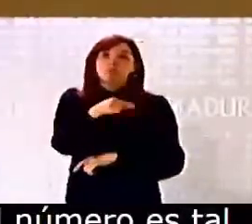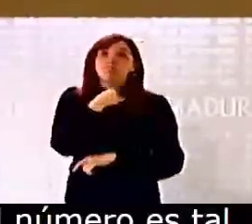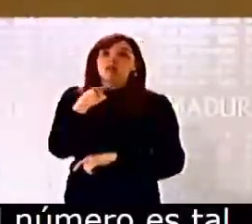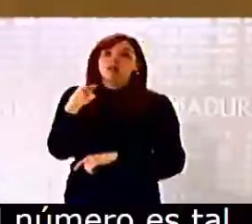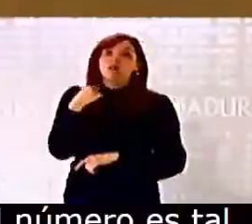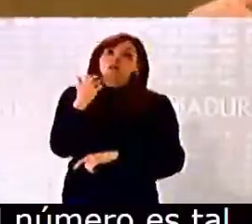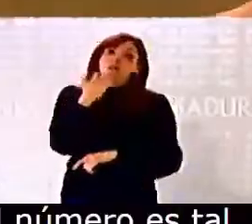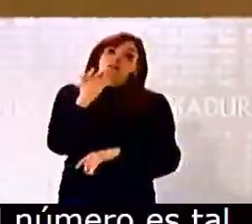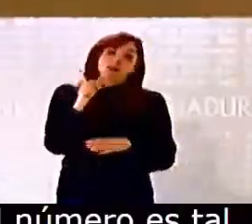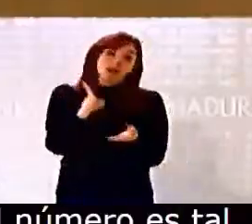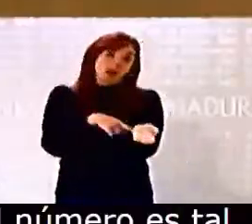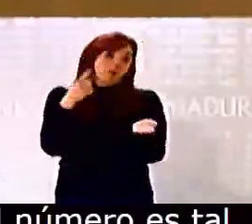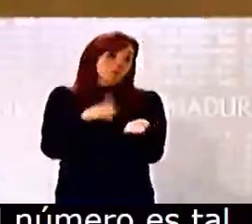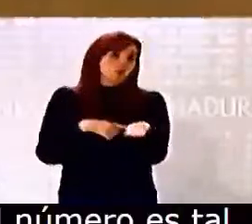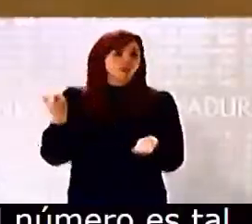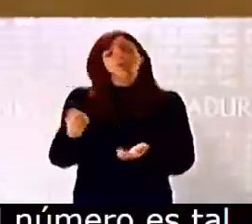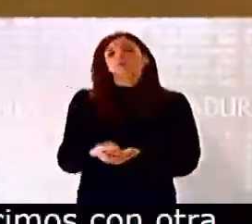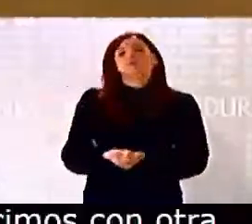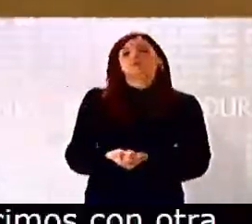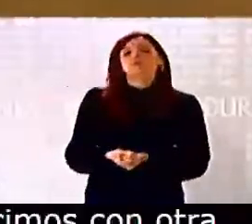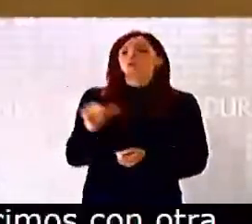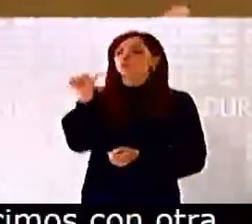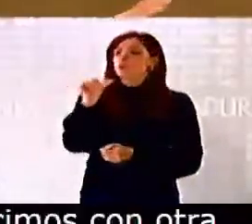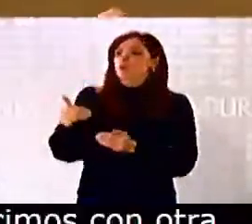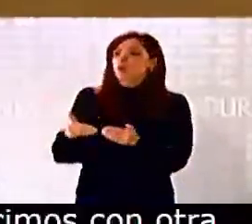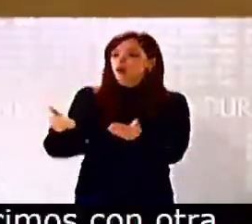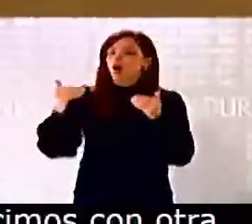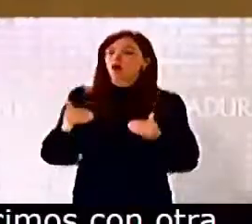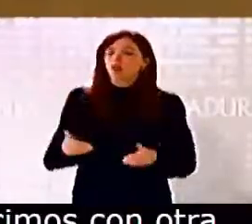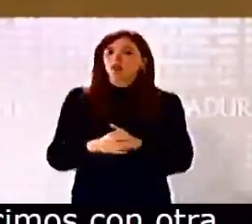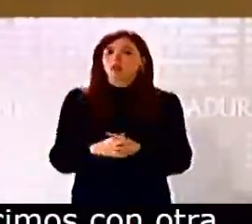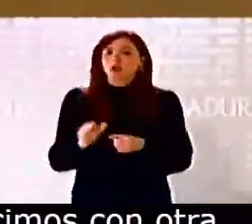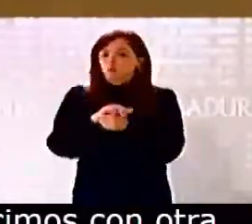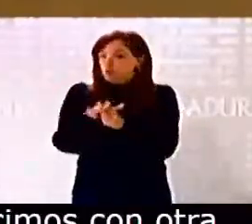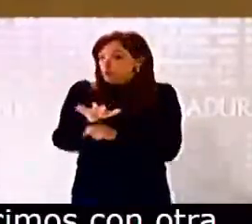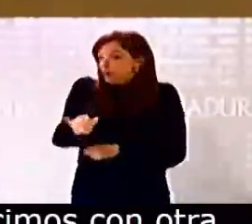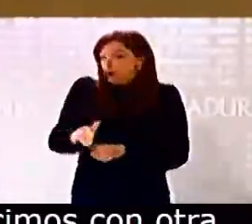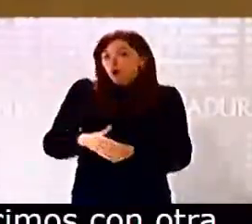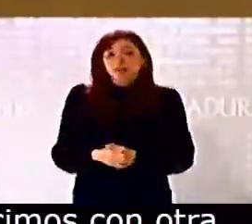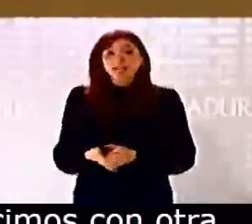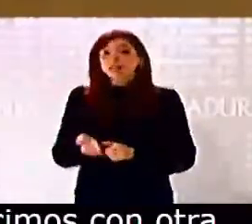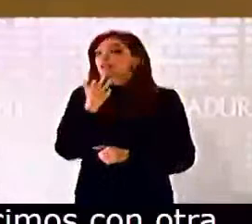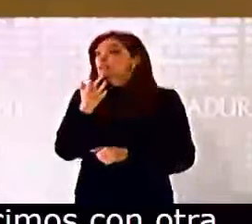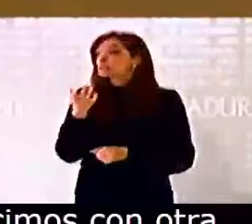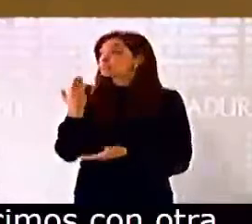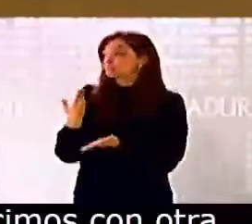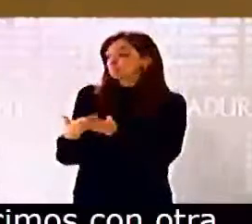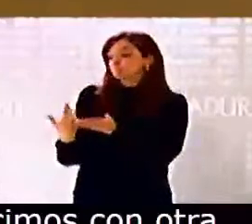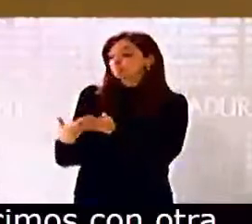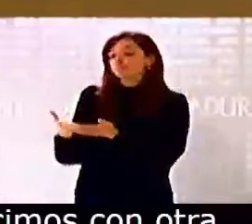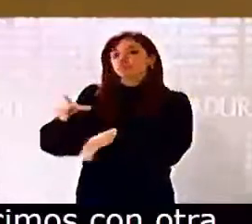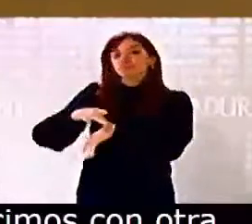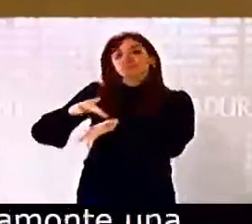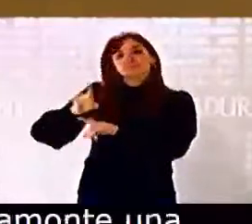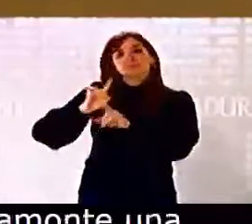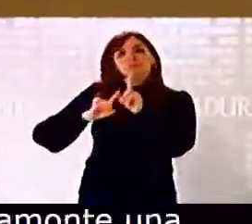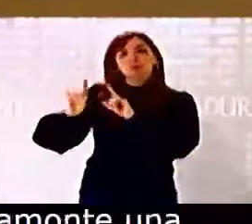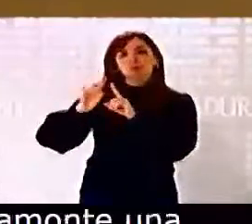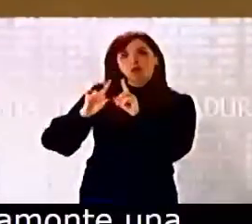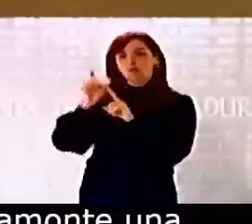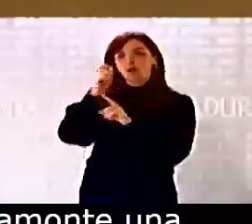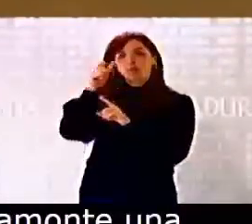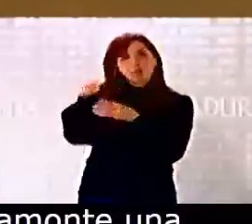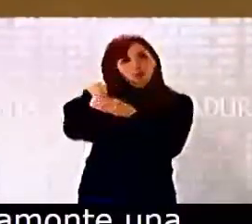puede ser Calamonte, una semana antes. El virus está aquí y cuando los datos indican que hay un problema en un